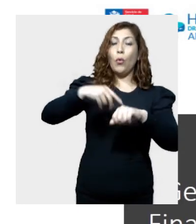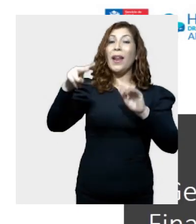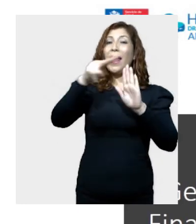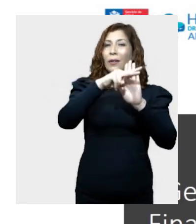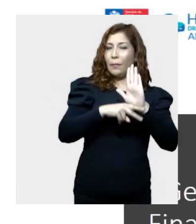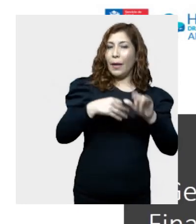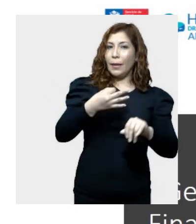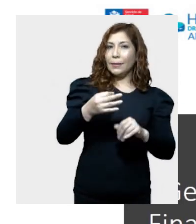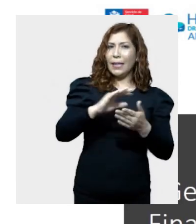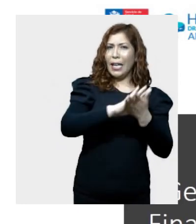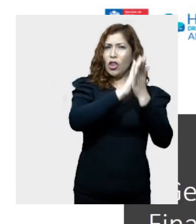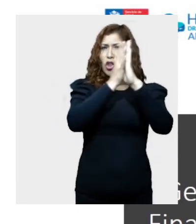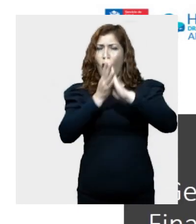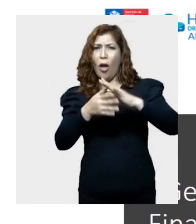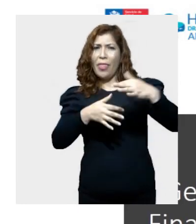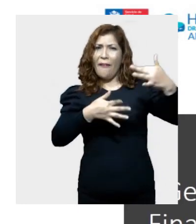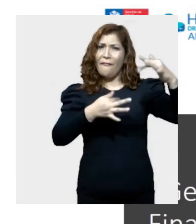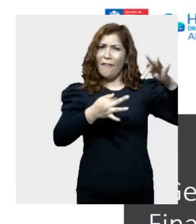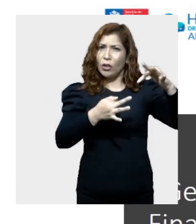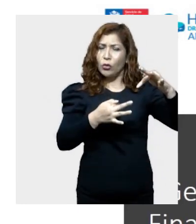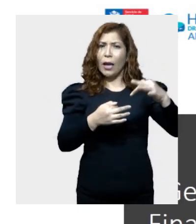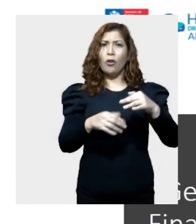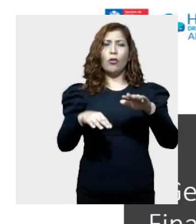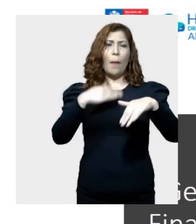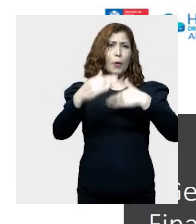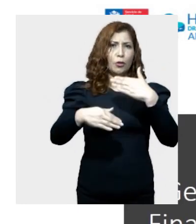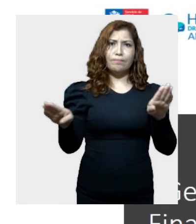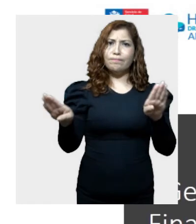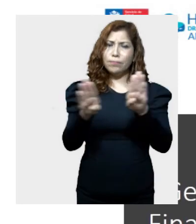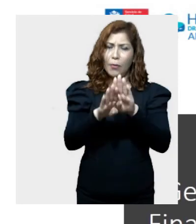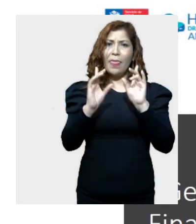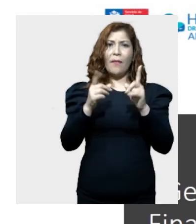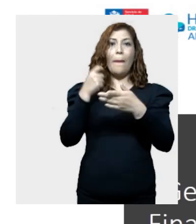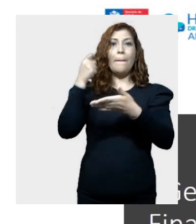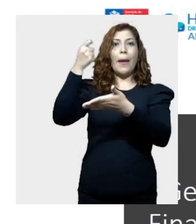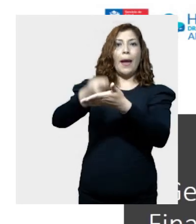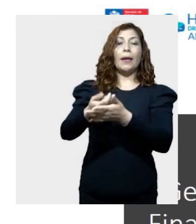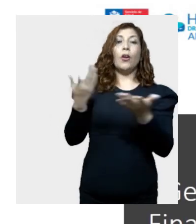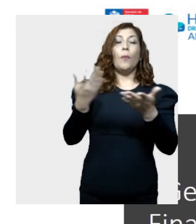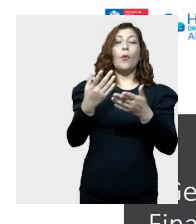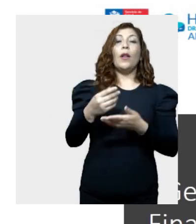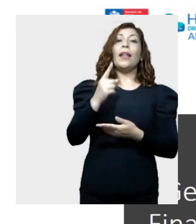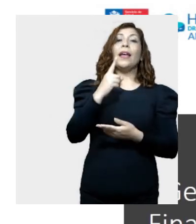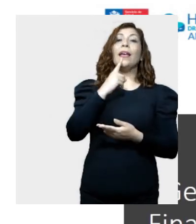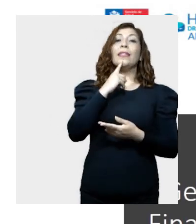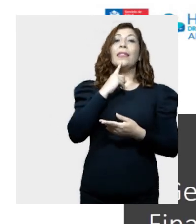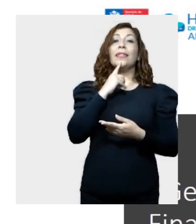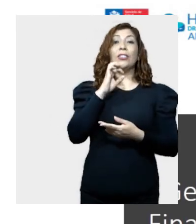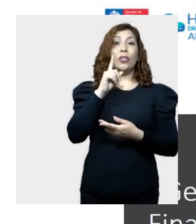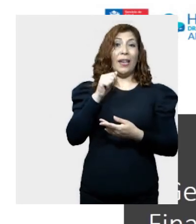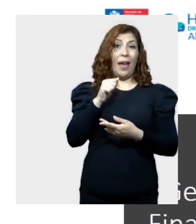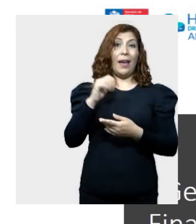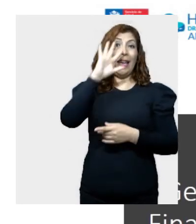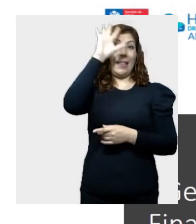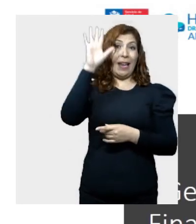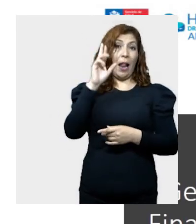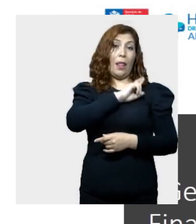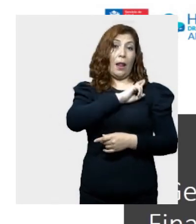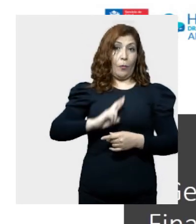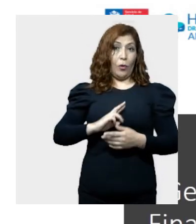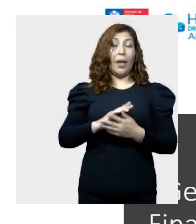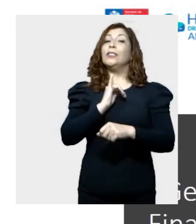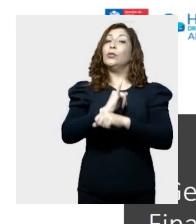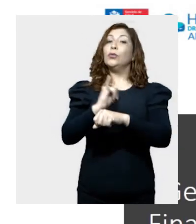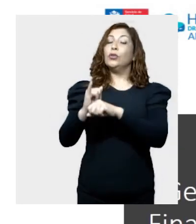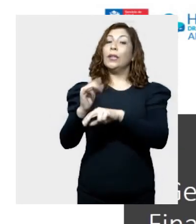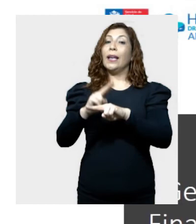indica que todas las facturas con proceso concluido deben ser pagadas a través de la Tesorería General de la República, institución que